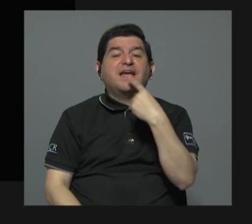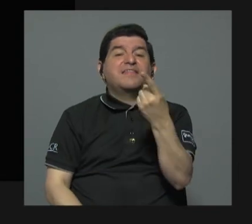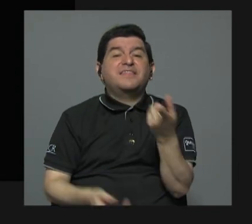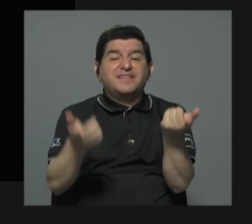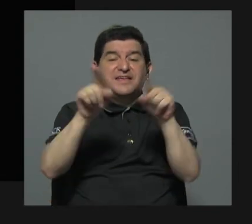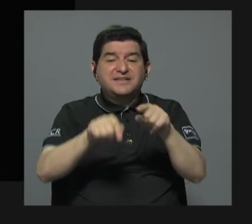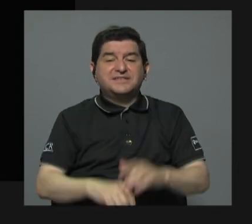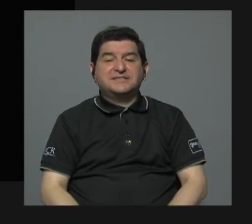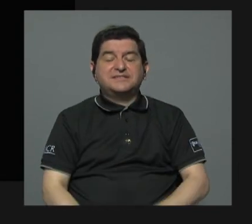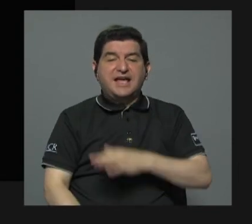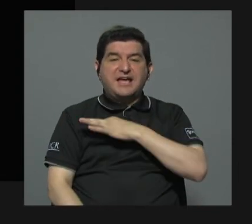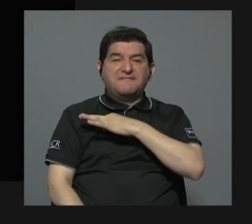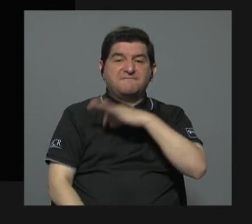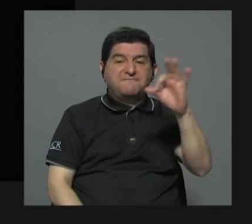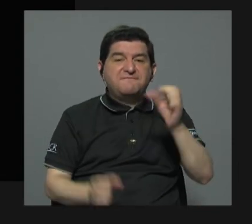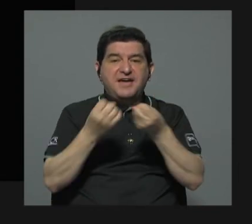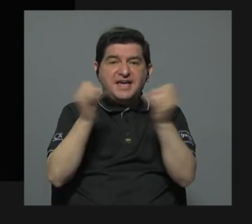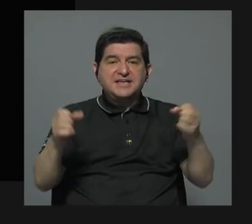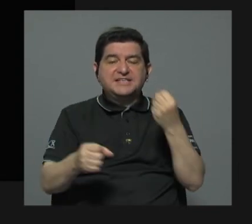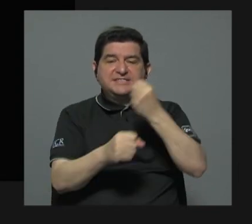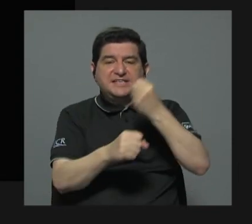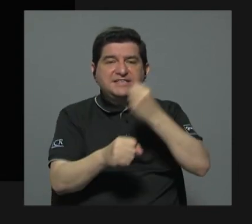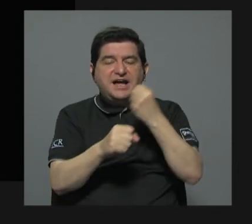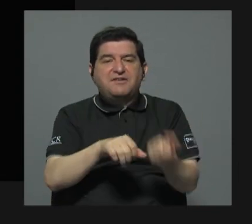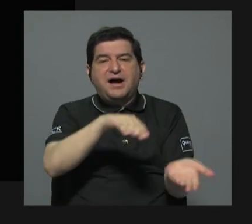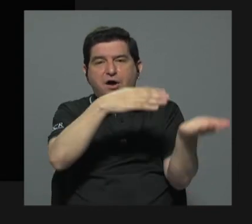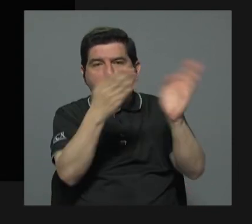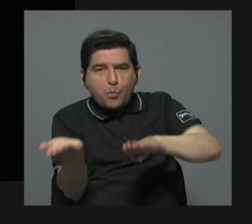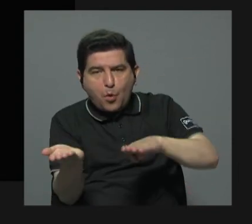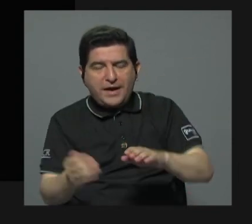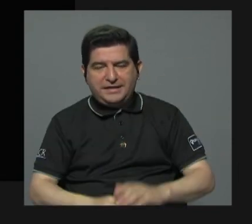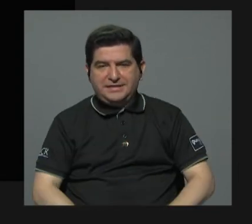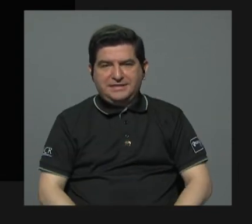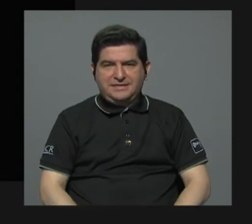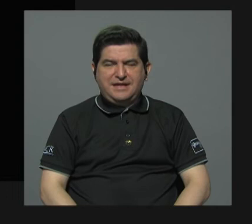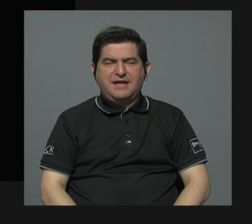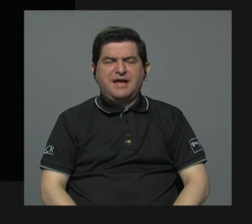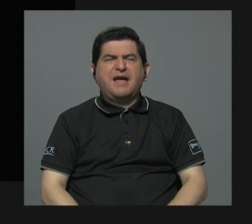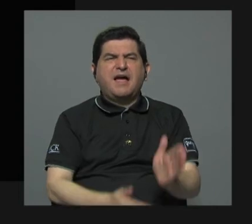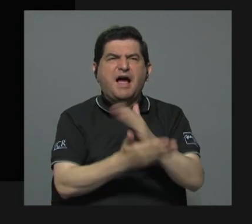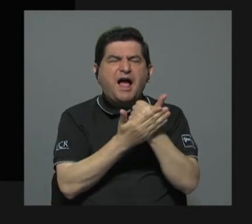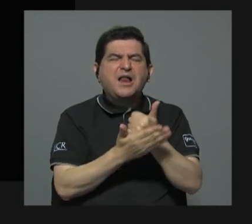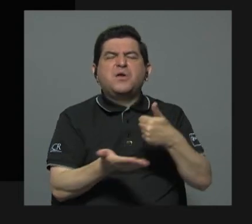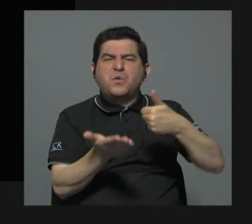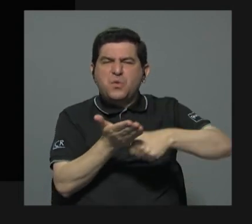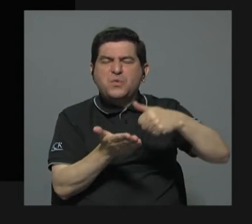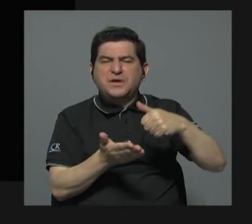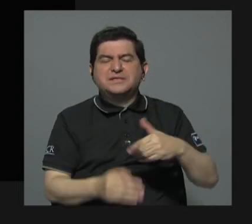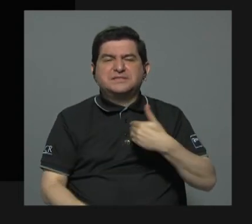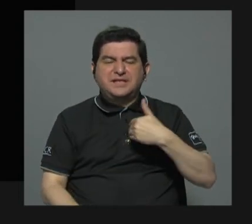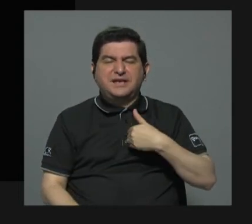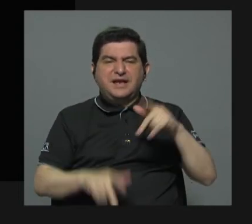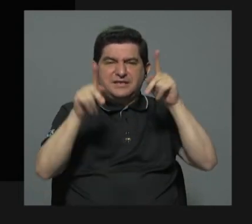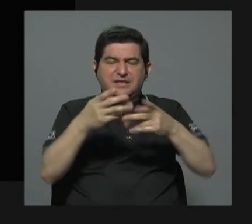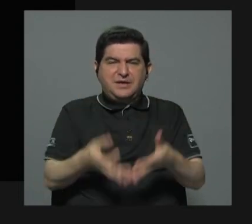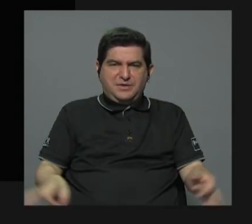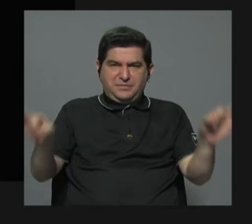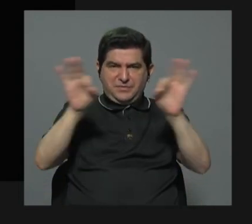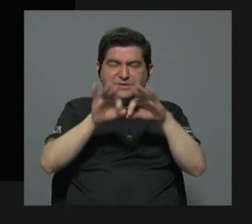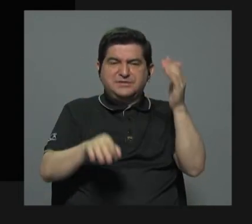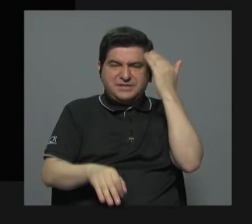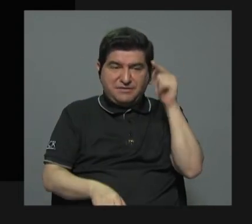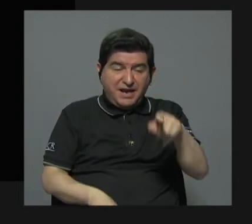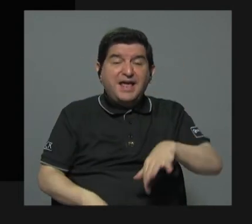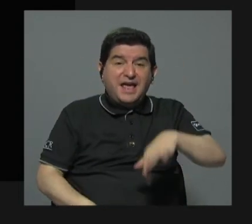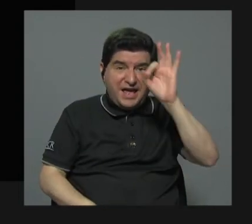caso, la fe sin trabajo es muerte. Por muchas cartas, bueno, no muchas, por algunas cartas que tenemos de los nobles, sabemos que ellos